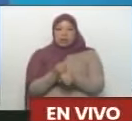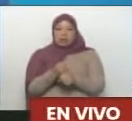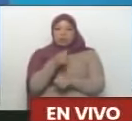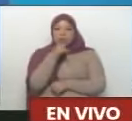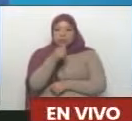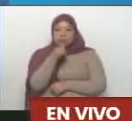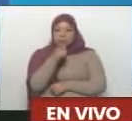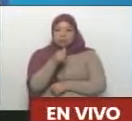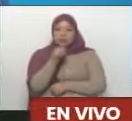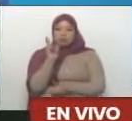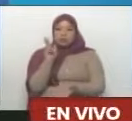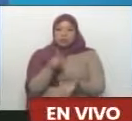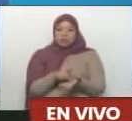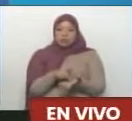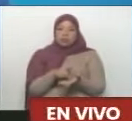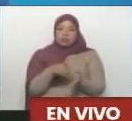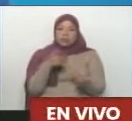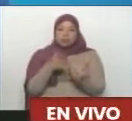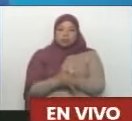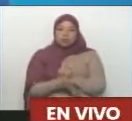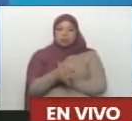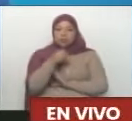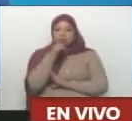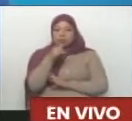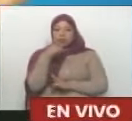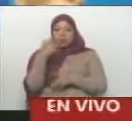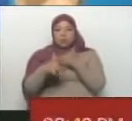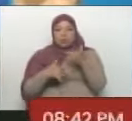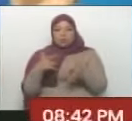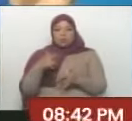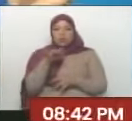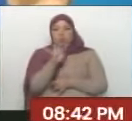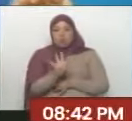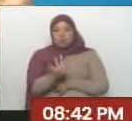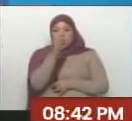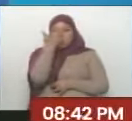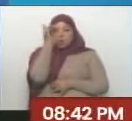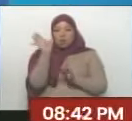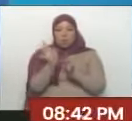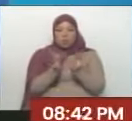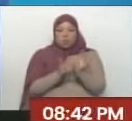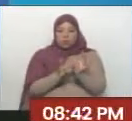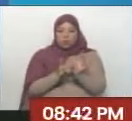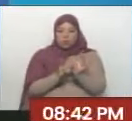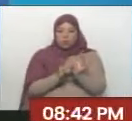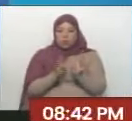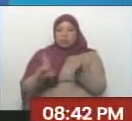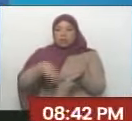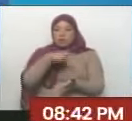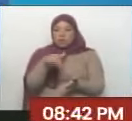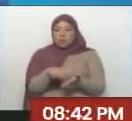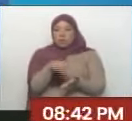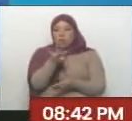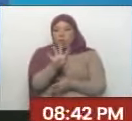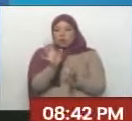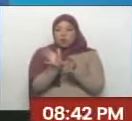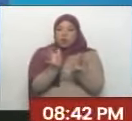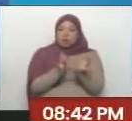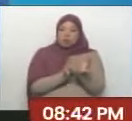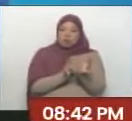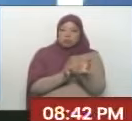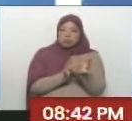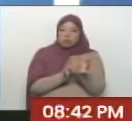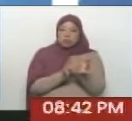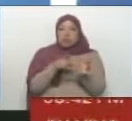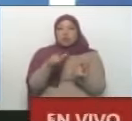vértice, está la celebración el 4 de abril de la Fiesta Nacional del 4. ¿Qué me